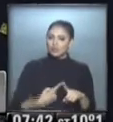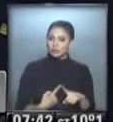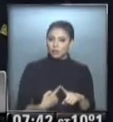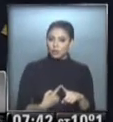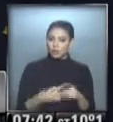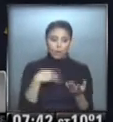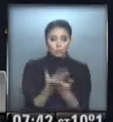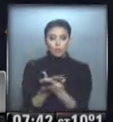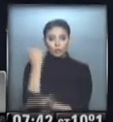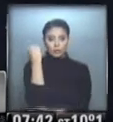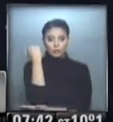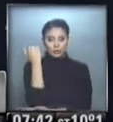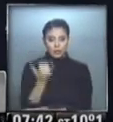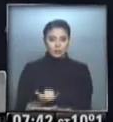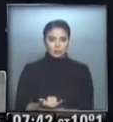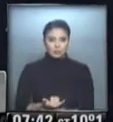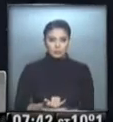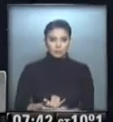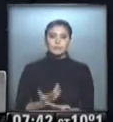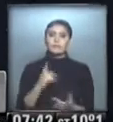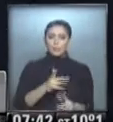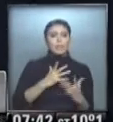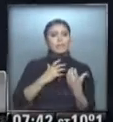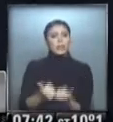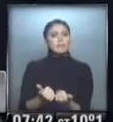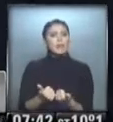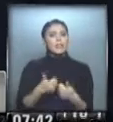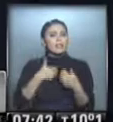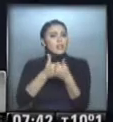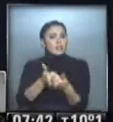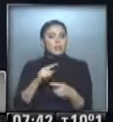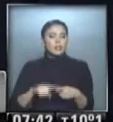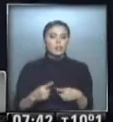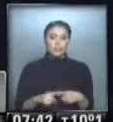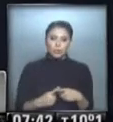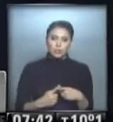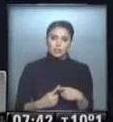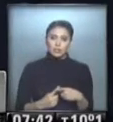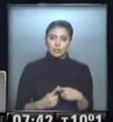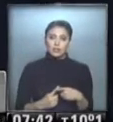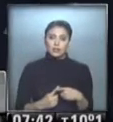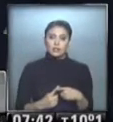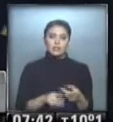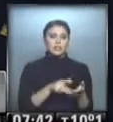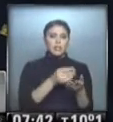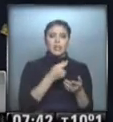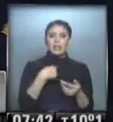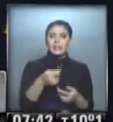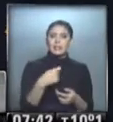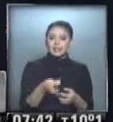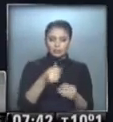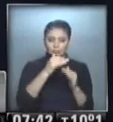propuesta económica y defendió esas políticas basadas en el gasto contracíclico